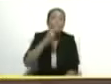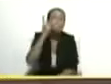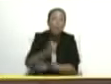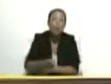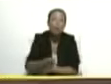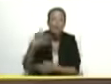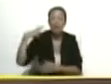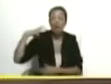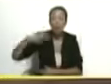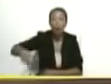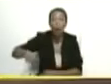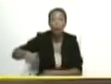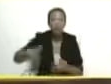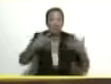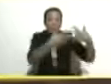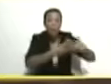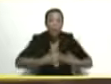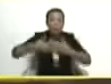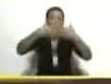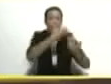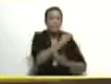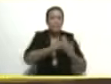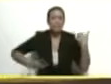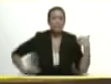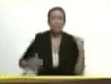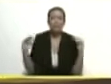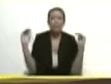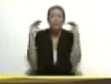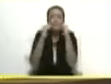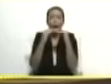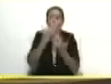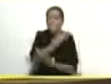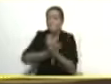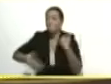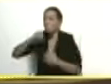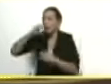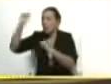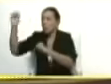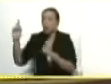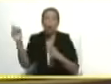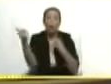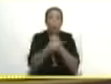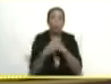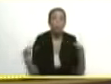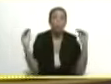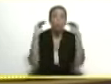desde Washington, desde la Casa Blanca, un presidente paralelo.